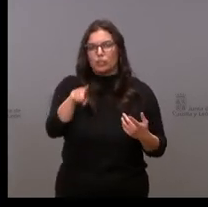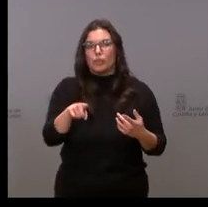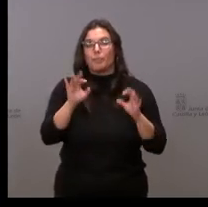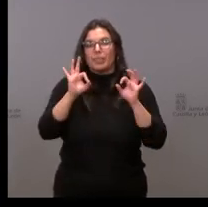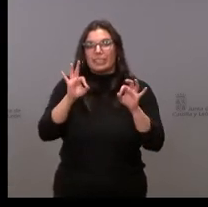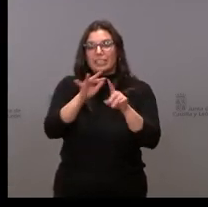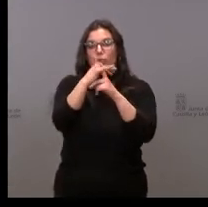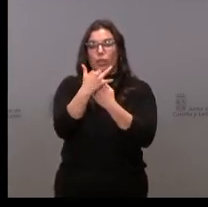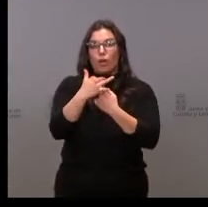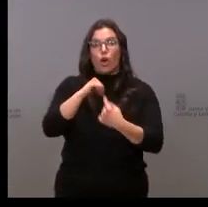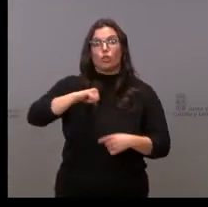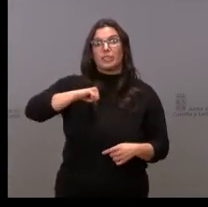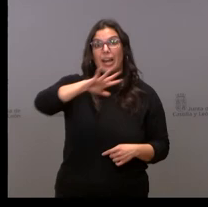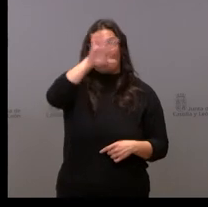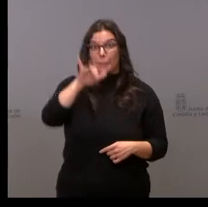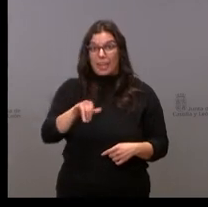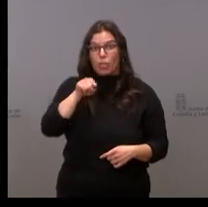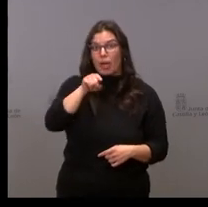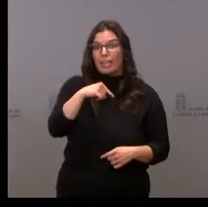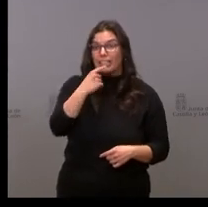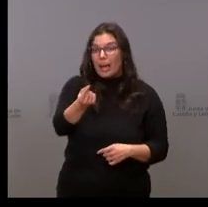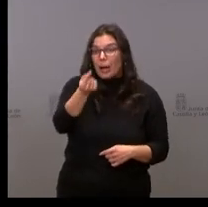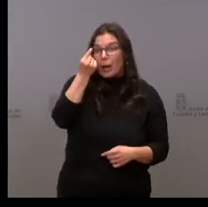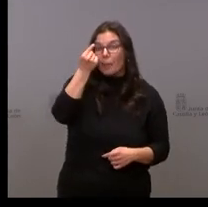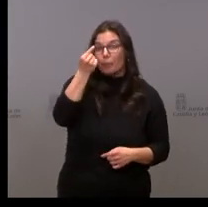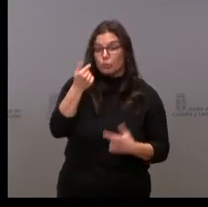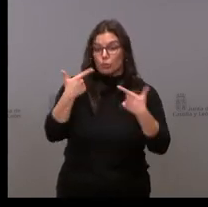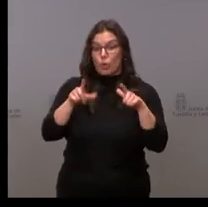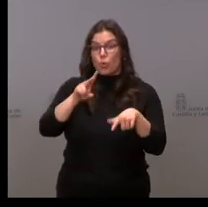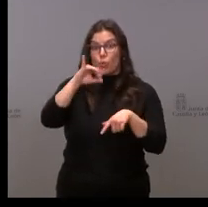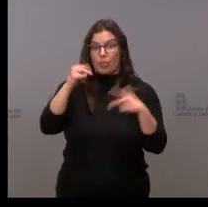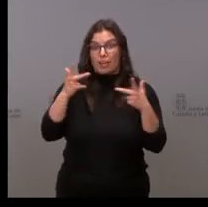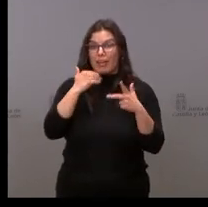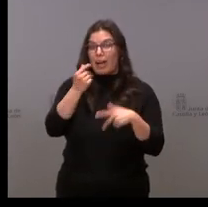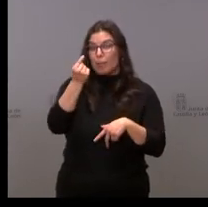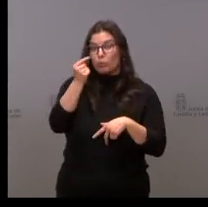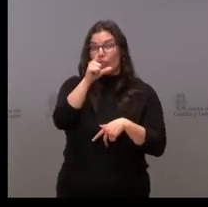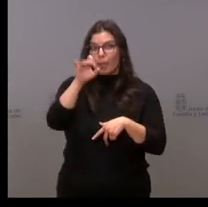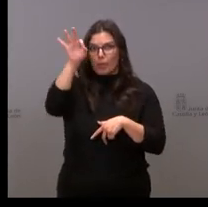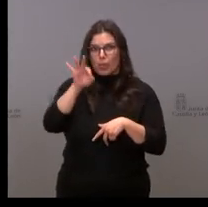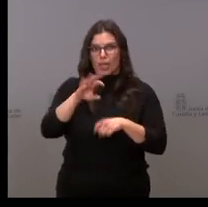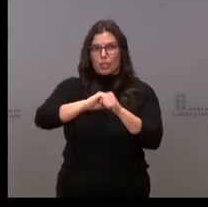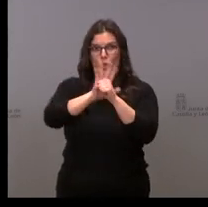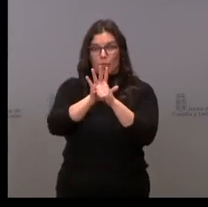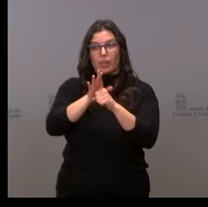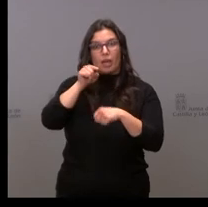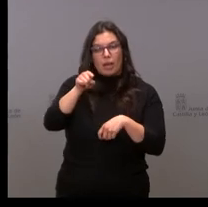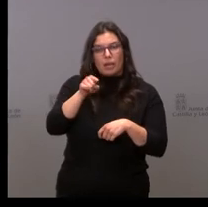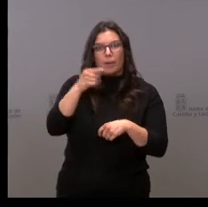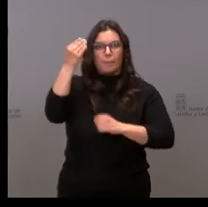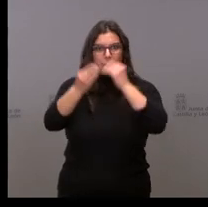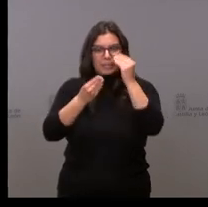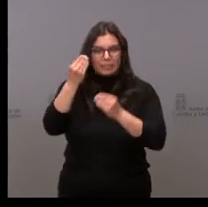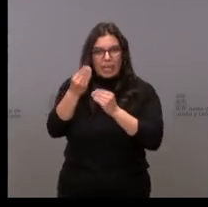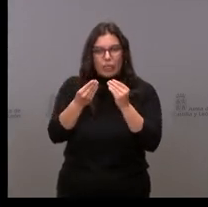primeros estar abierto que es el que más se ha acercado en cuanto a la luz y la ocupación al cien por cien con patología kobe si se ha llegado a barajar la posibilidad en algún